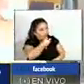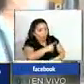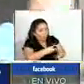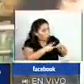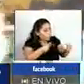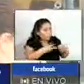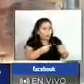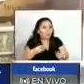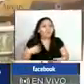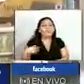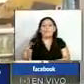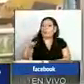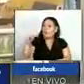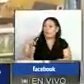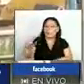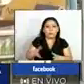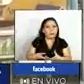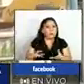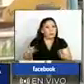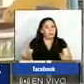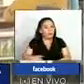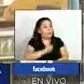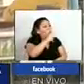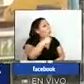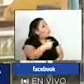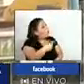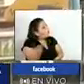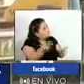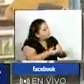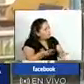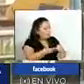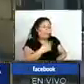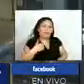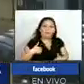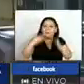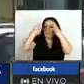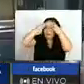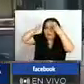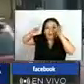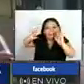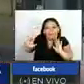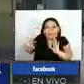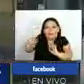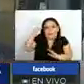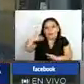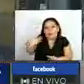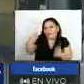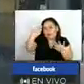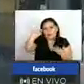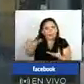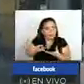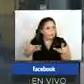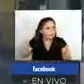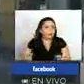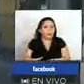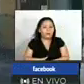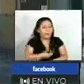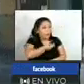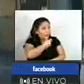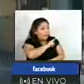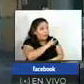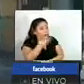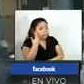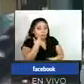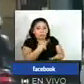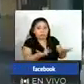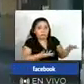el ibuprofeno ya? Está agotado ahorita. ¿Y cada cuánto lo están trayendo? Ahorita sí no sabemos. ¿Cómo está agotado el producto? De todo lo que tenía.